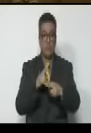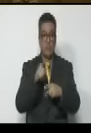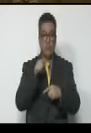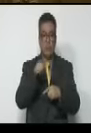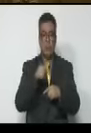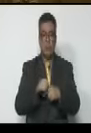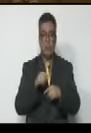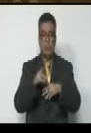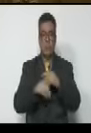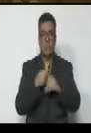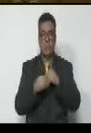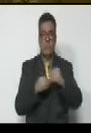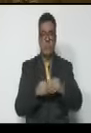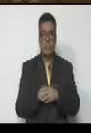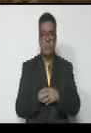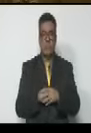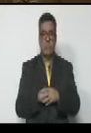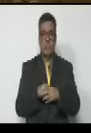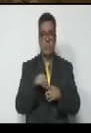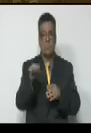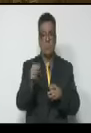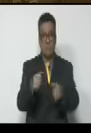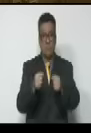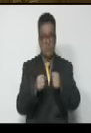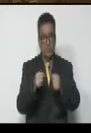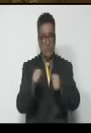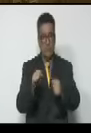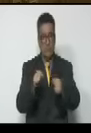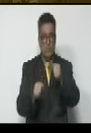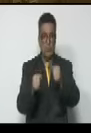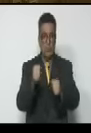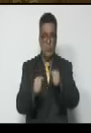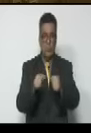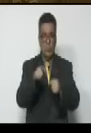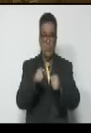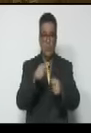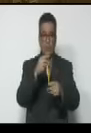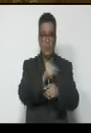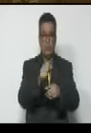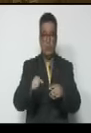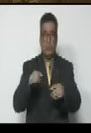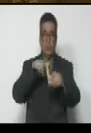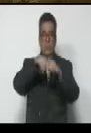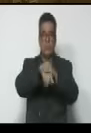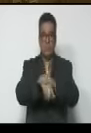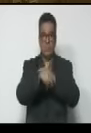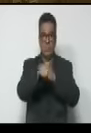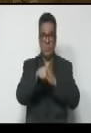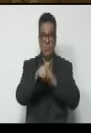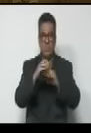para quienes fueron los pilotos y el personal que estaba dentro de esa